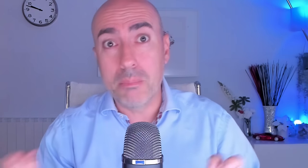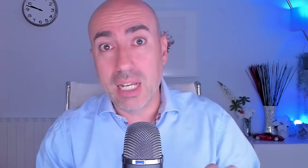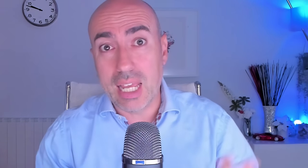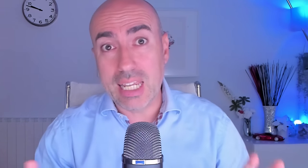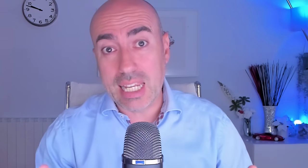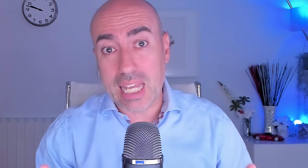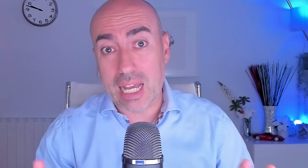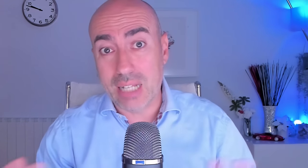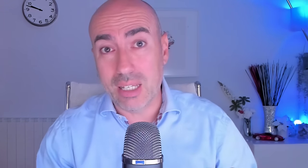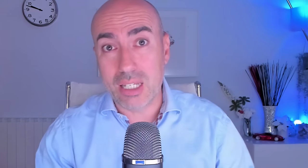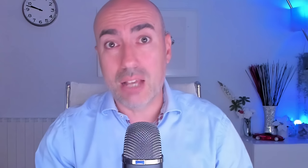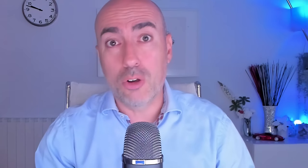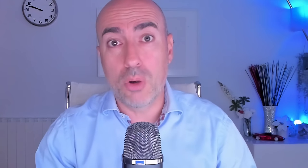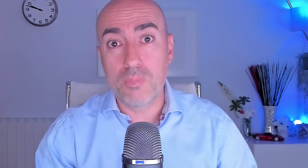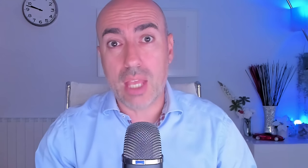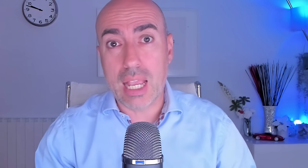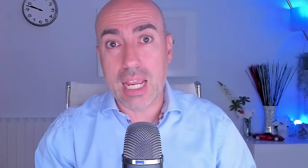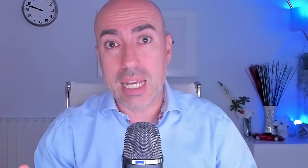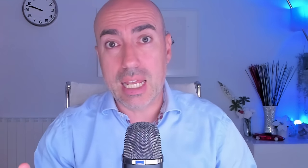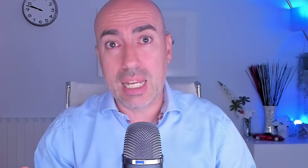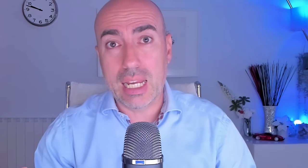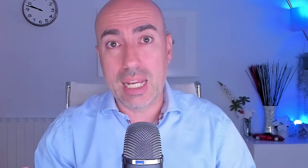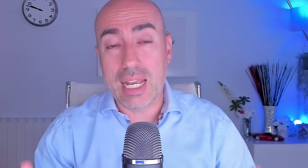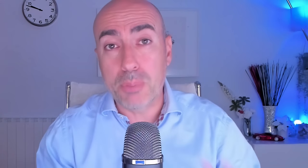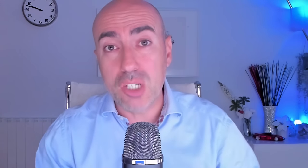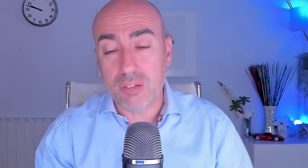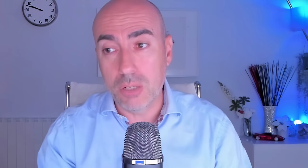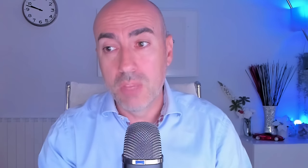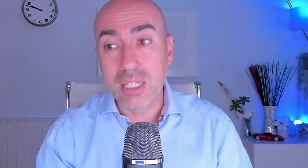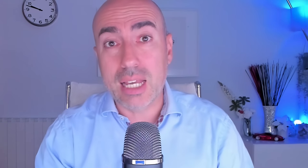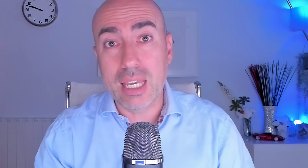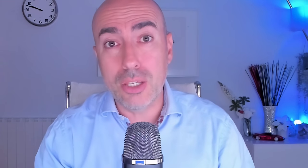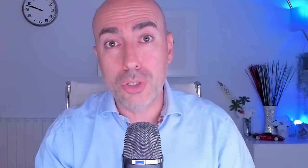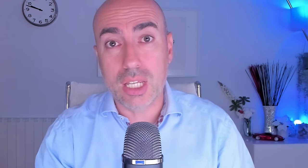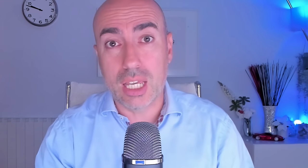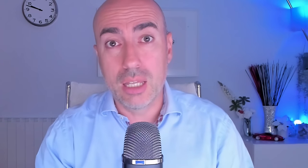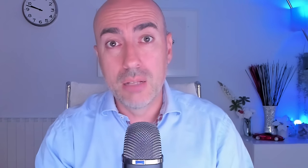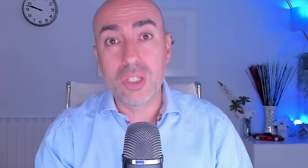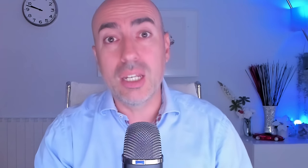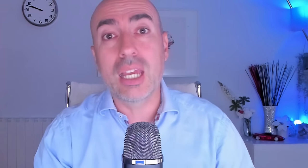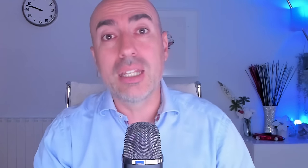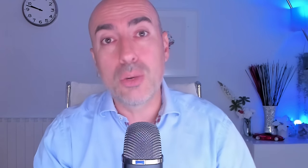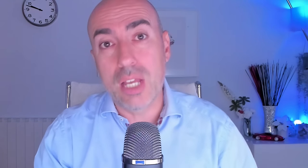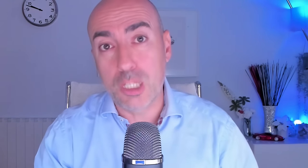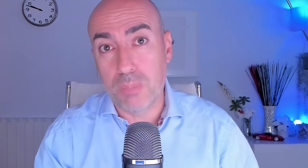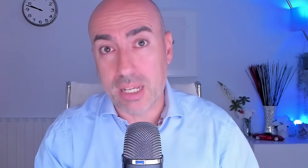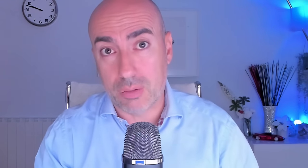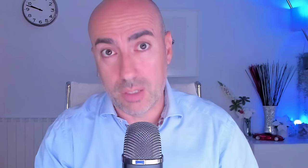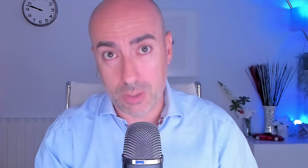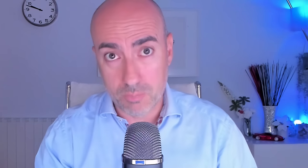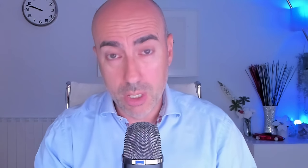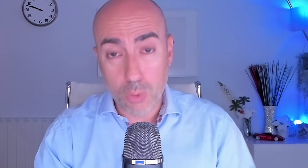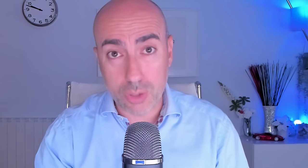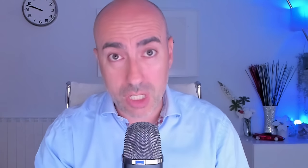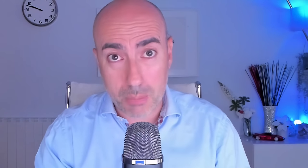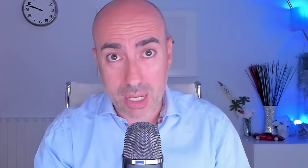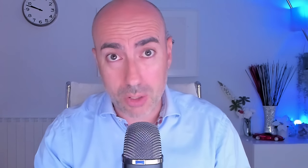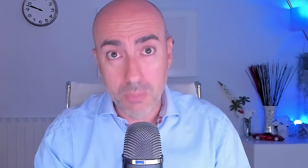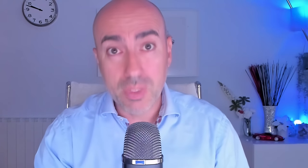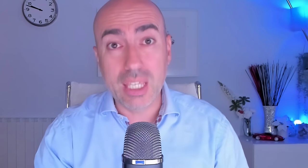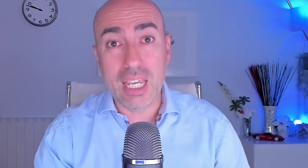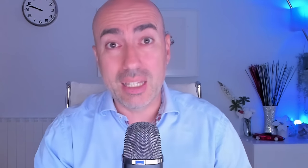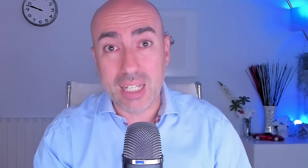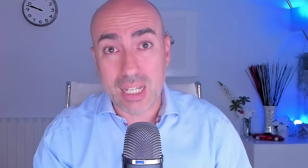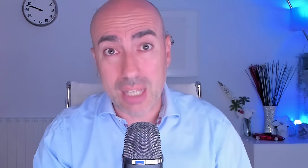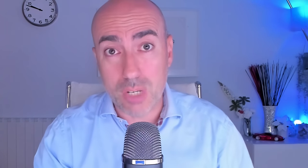a a milei y a la derecha como en en la posición de aquellos que tienen que dar una explicación cuando sin